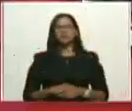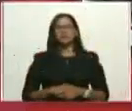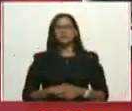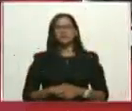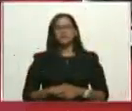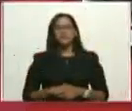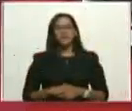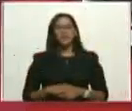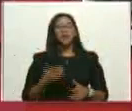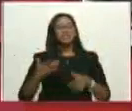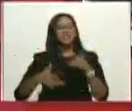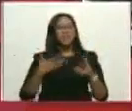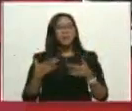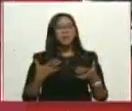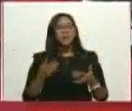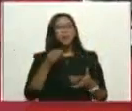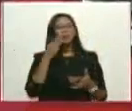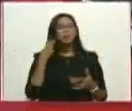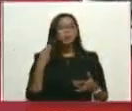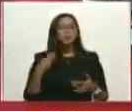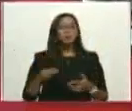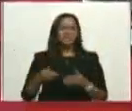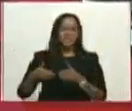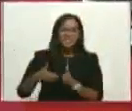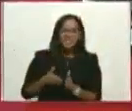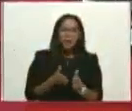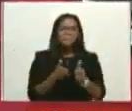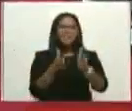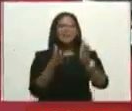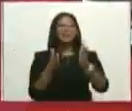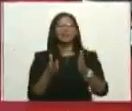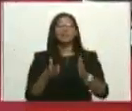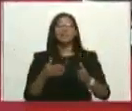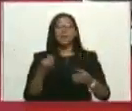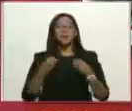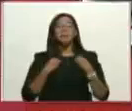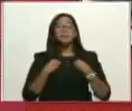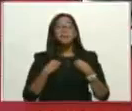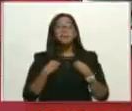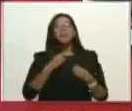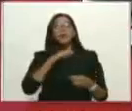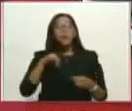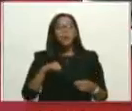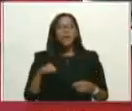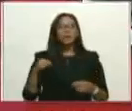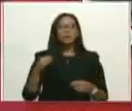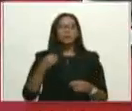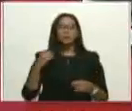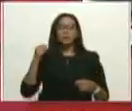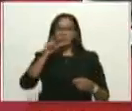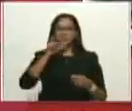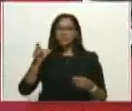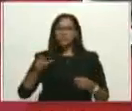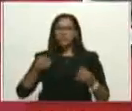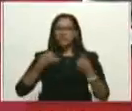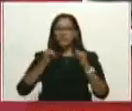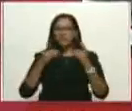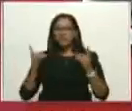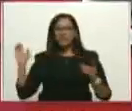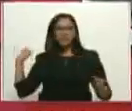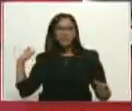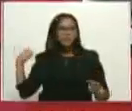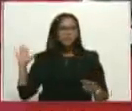Nos sentimos orgullosos del camino que han transitado nuestros antepasados y nos